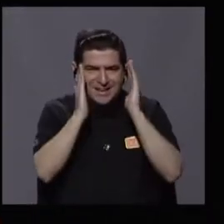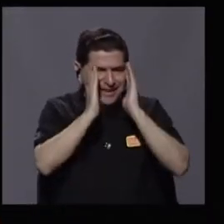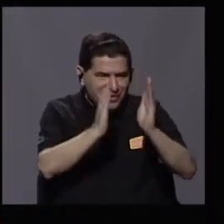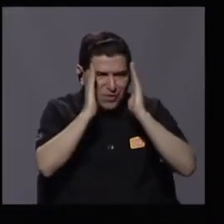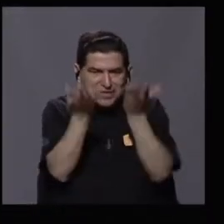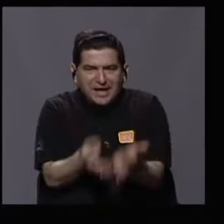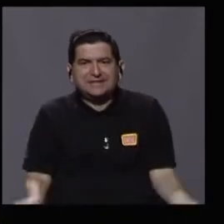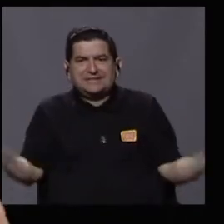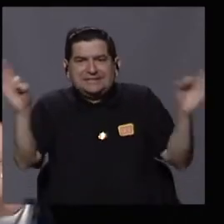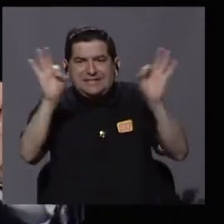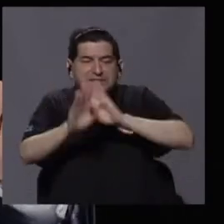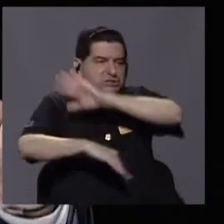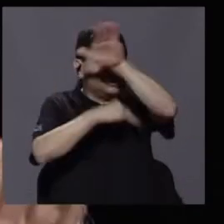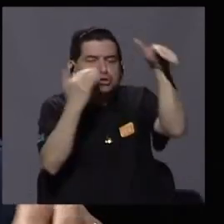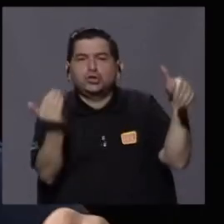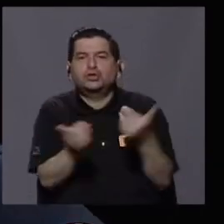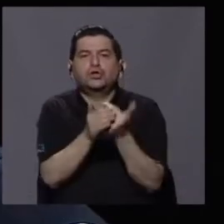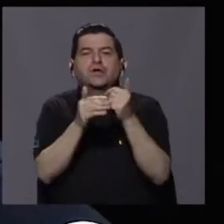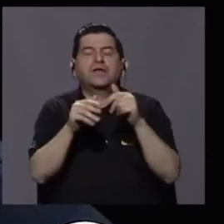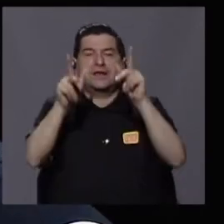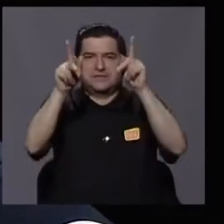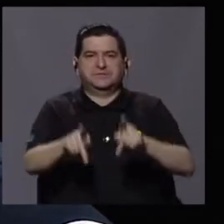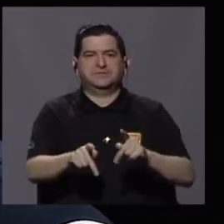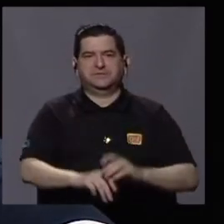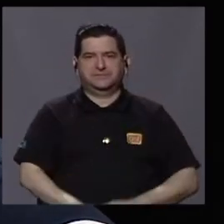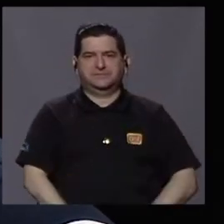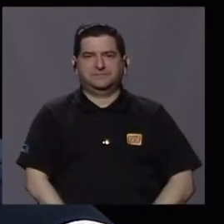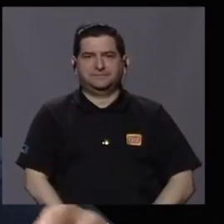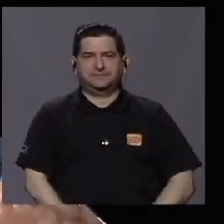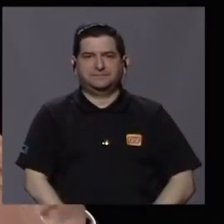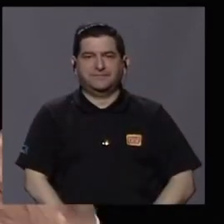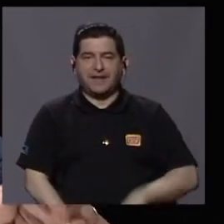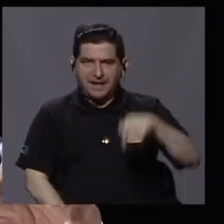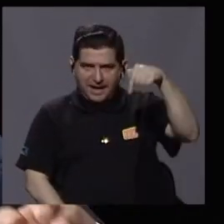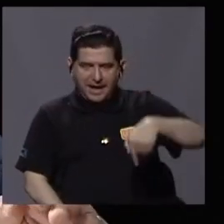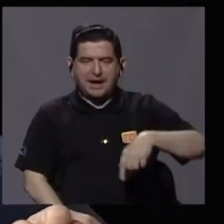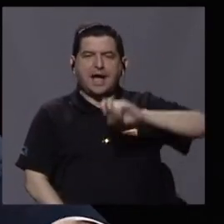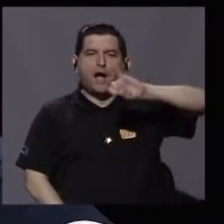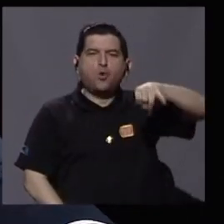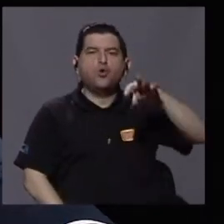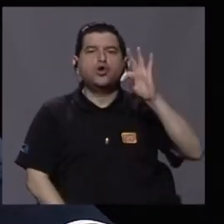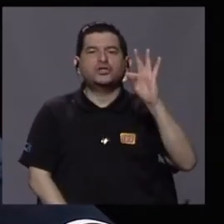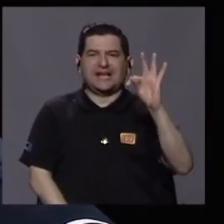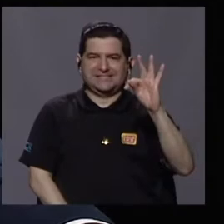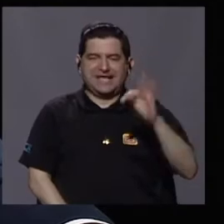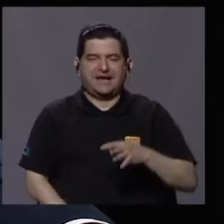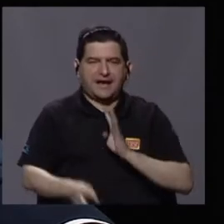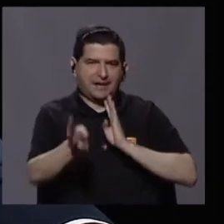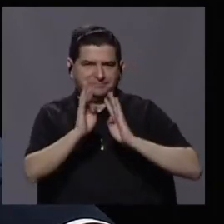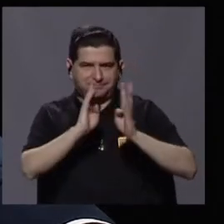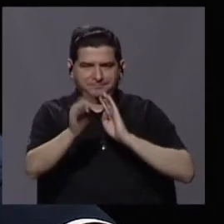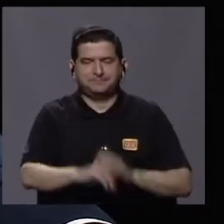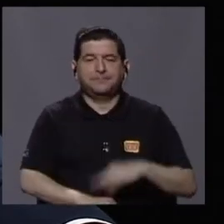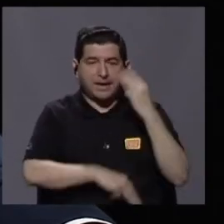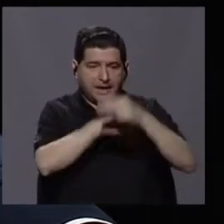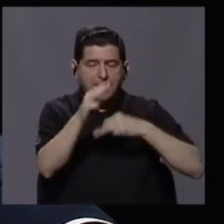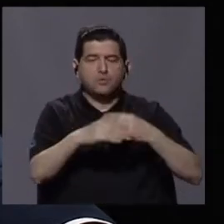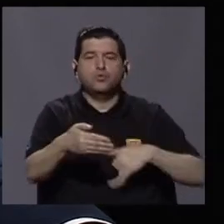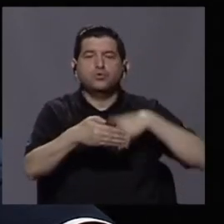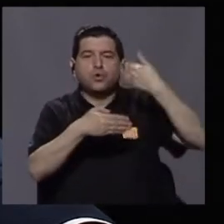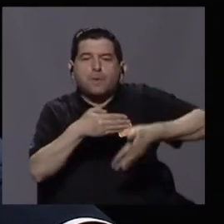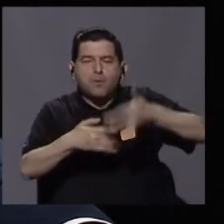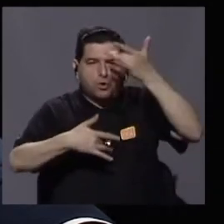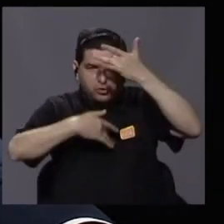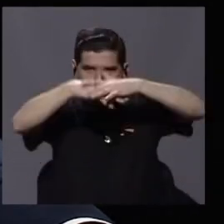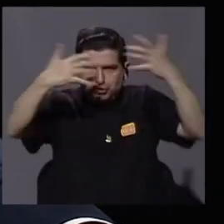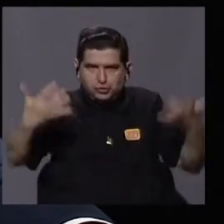prioritaria para todos y todas las ciudadanas estamos con don julio 3 cierra conversando sobre el mundo post pandemia